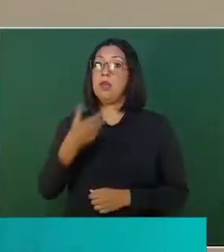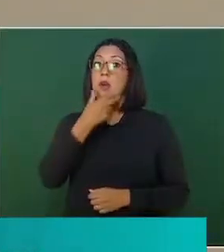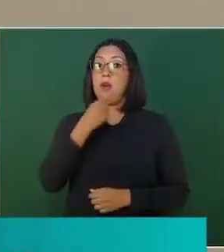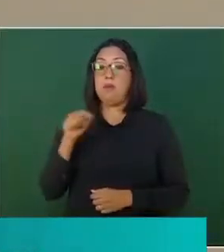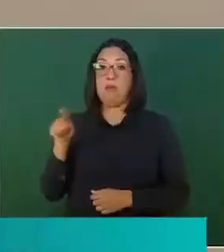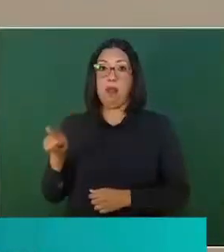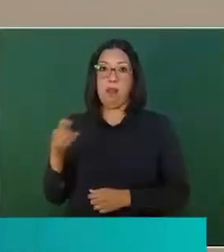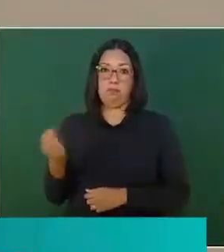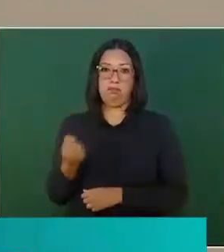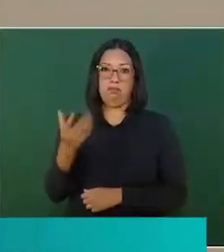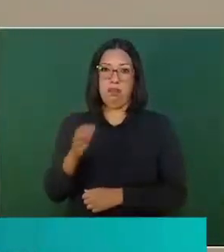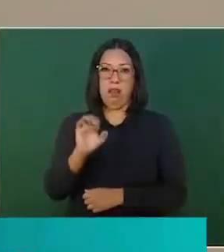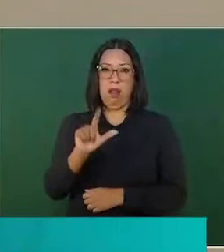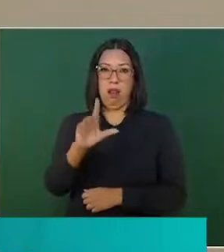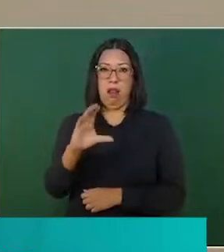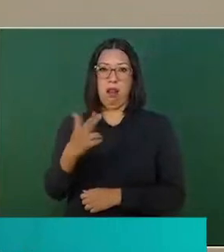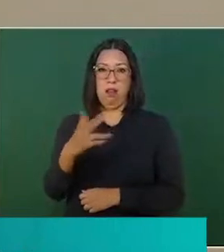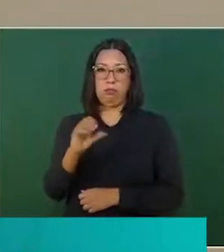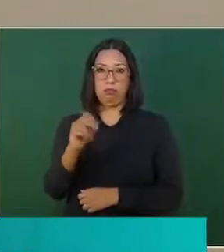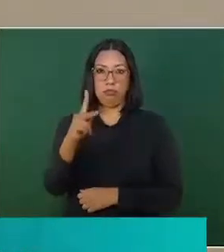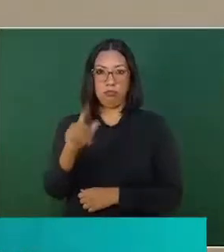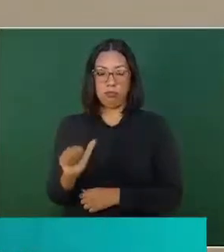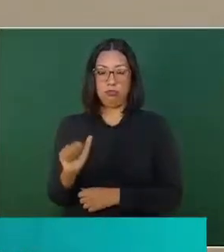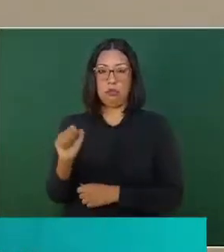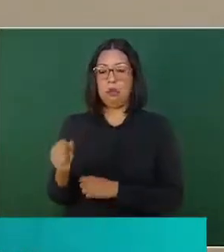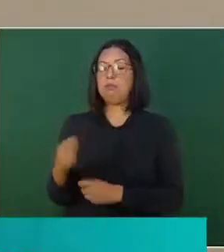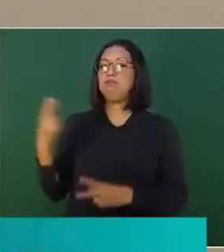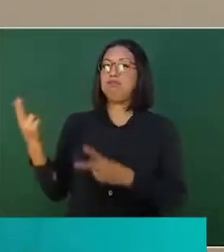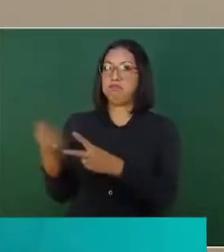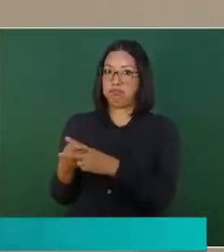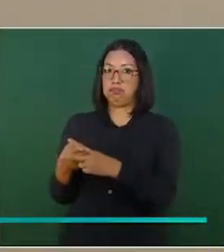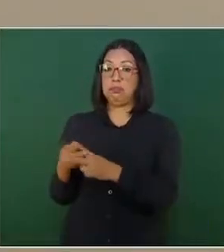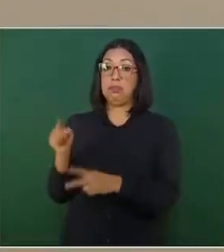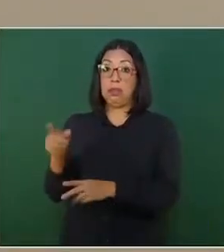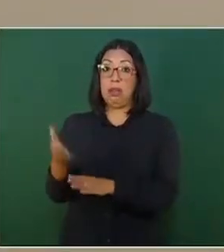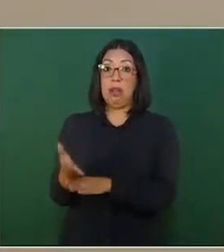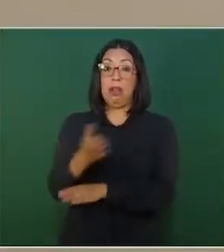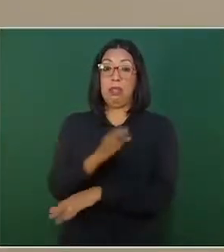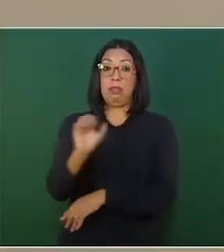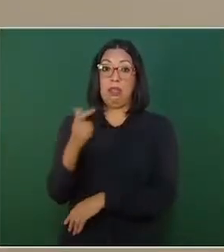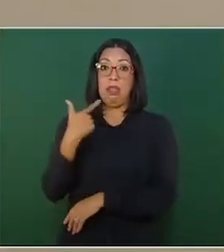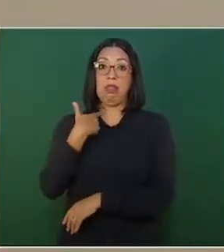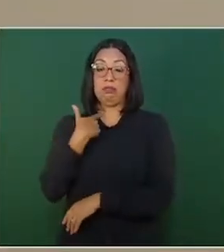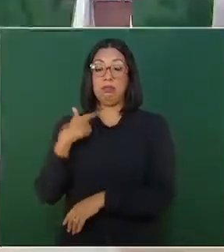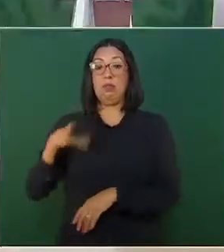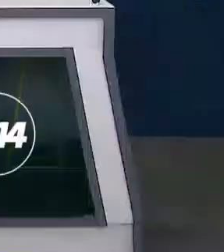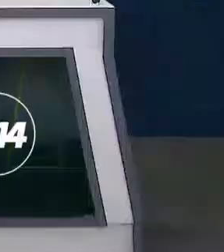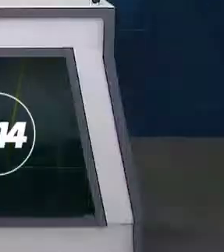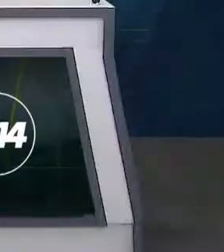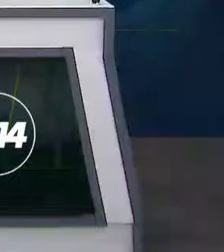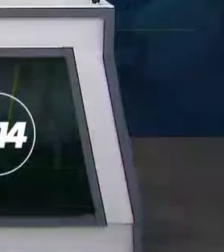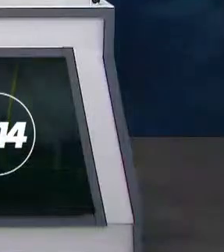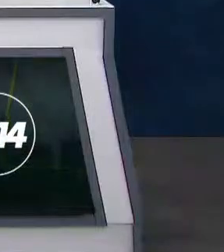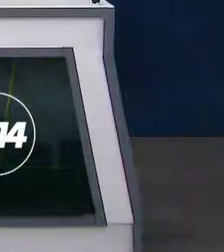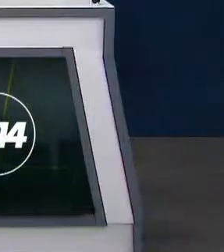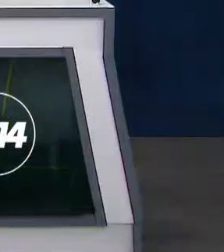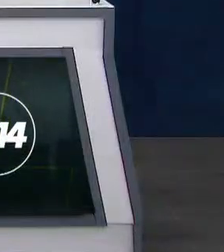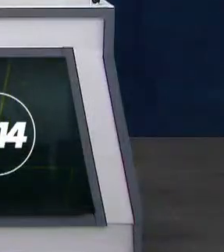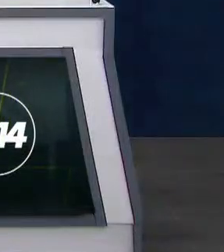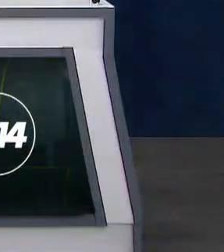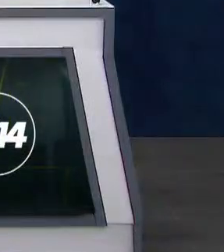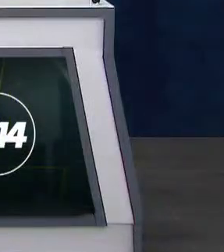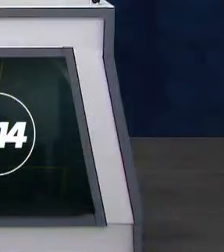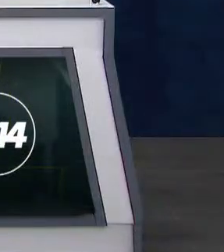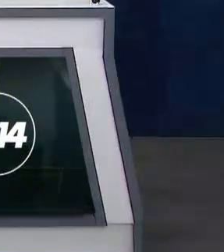Chopa, quien a su vez estuvo involucrado en el homicidio del exgobernador Aristóteles Sandoval. Y como parte